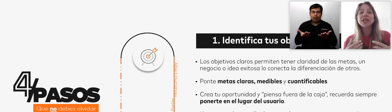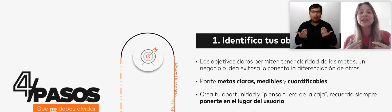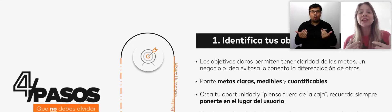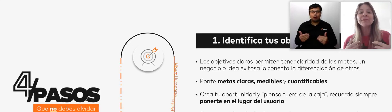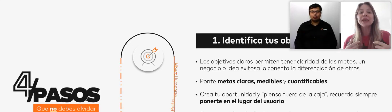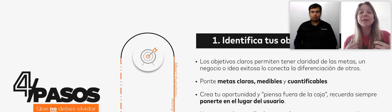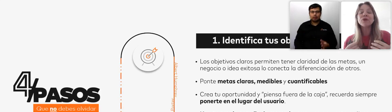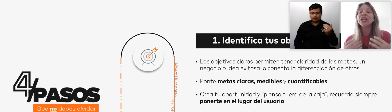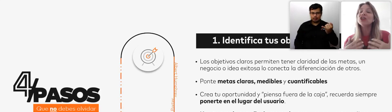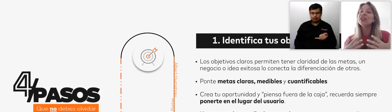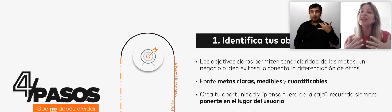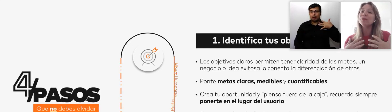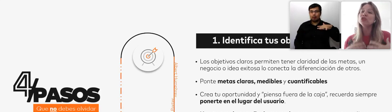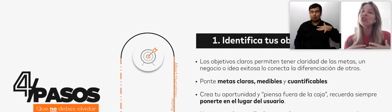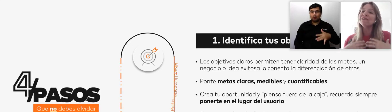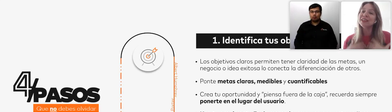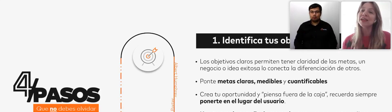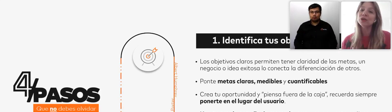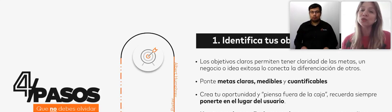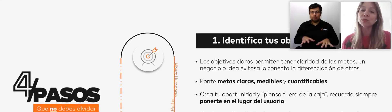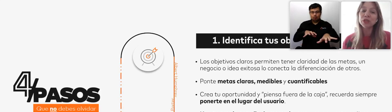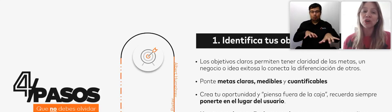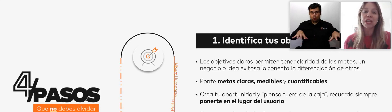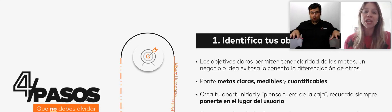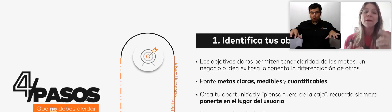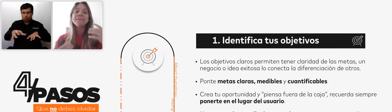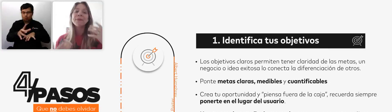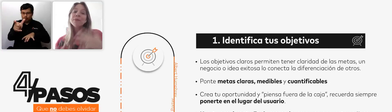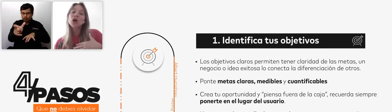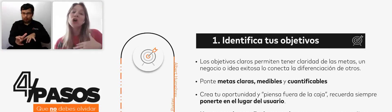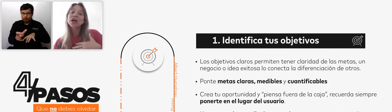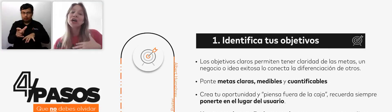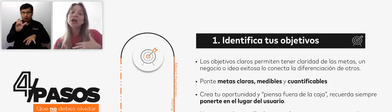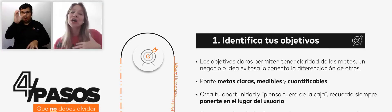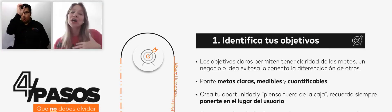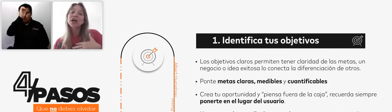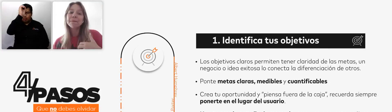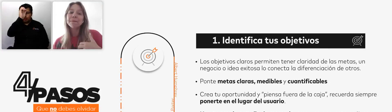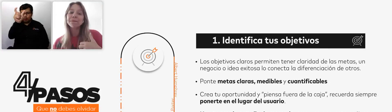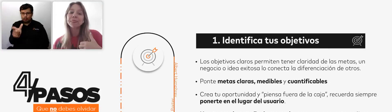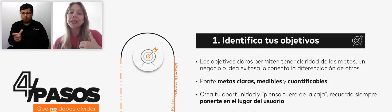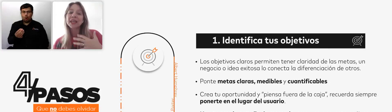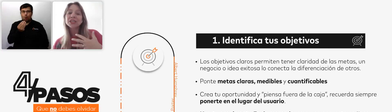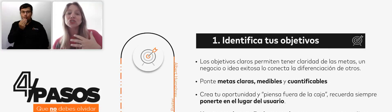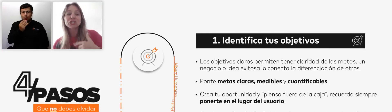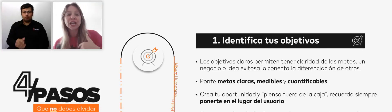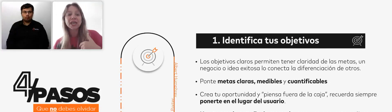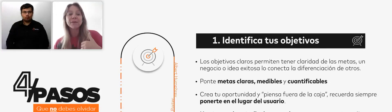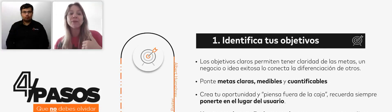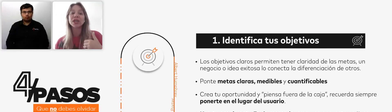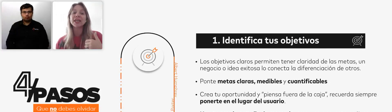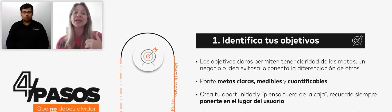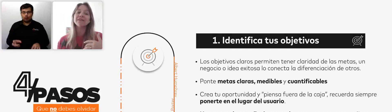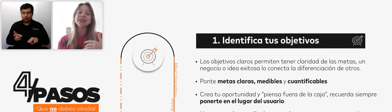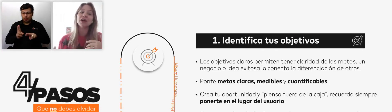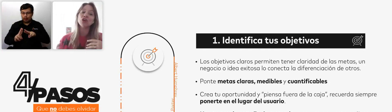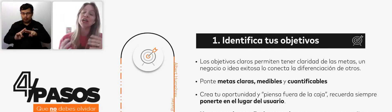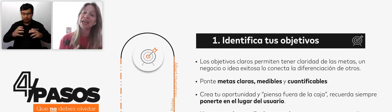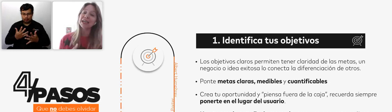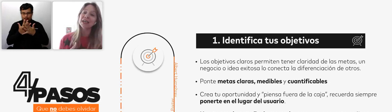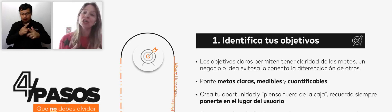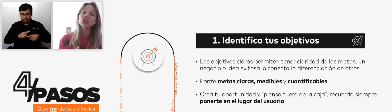es importante ponernos desde el punto de vista del consumidor. Vamos a crear redes sociales, vamos a generar